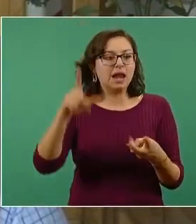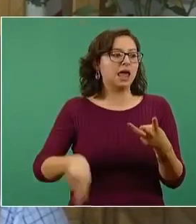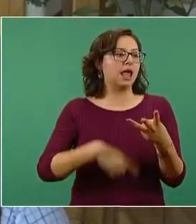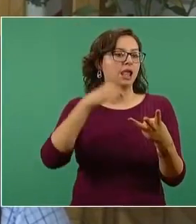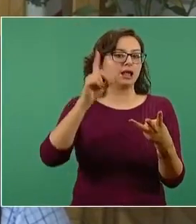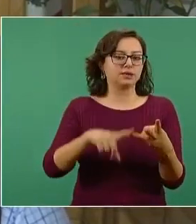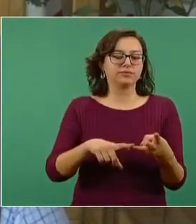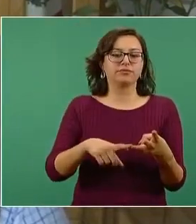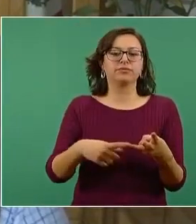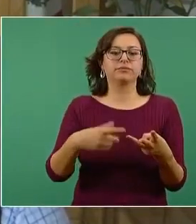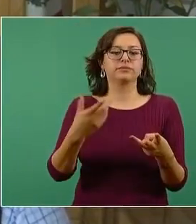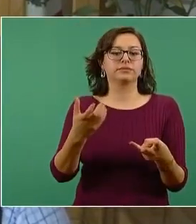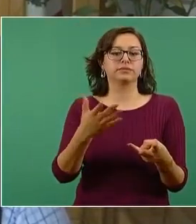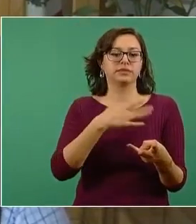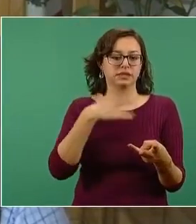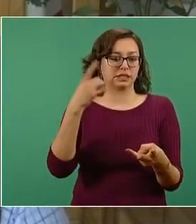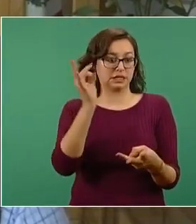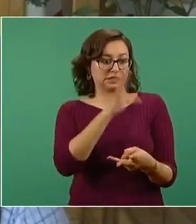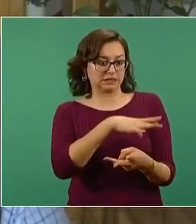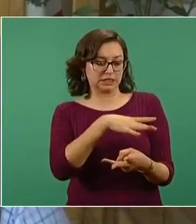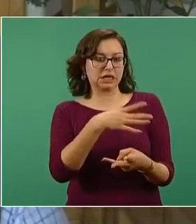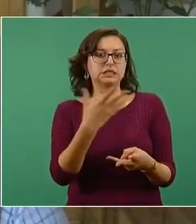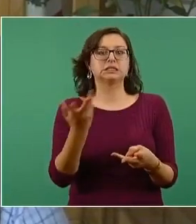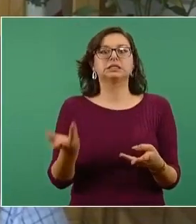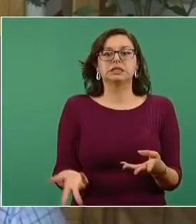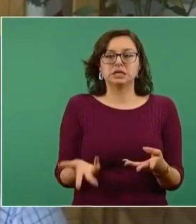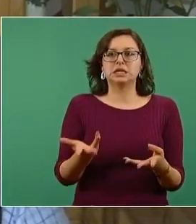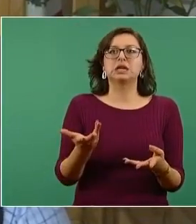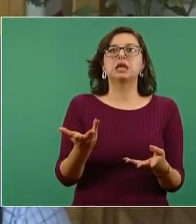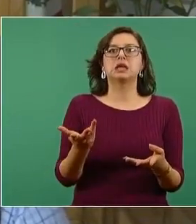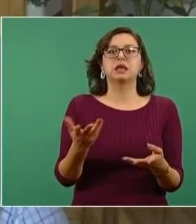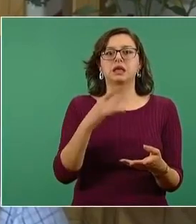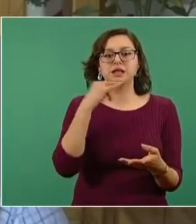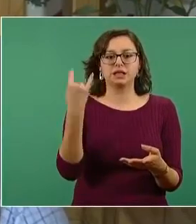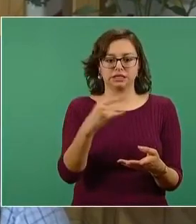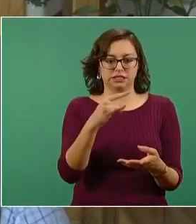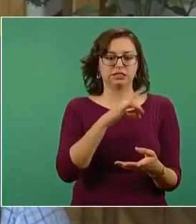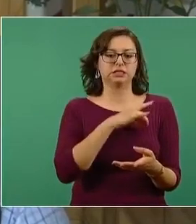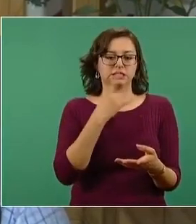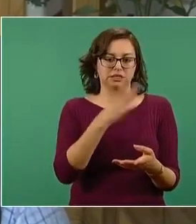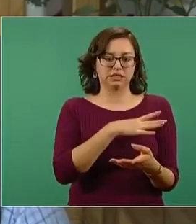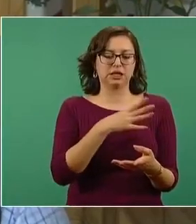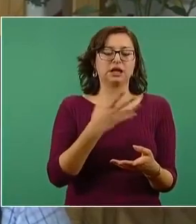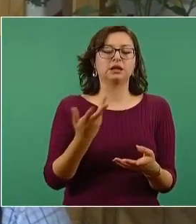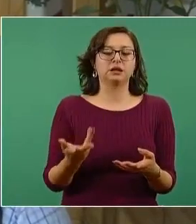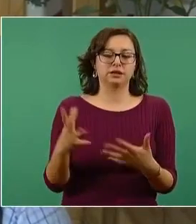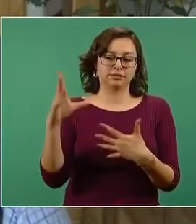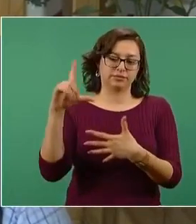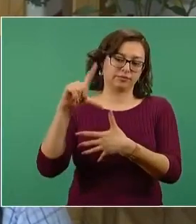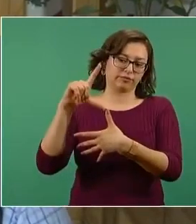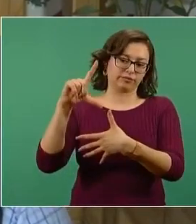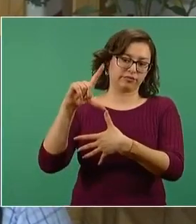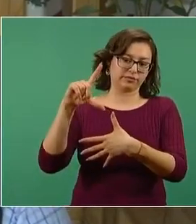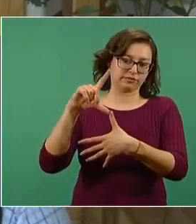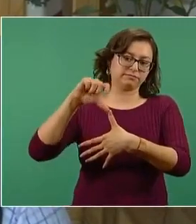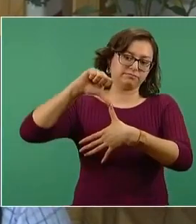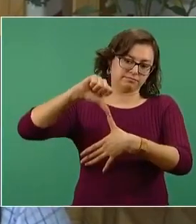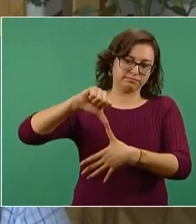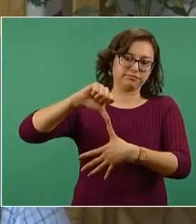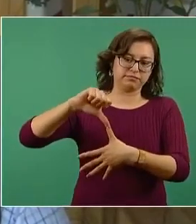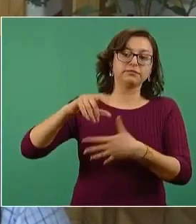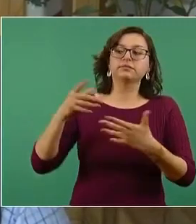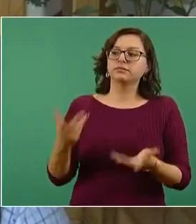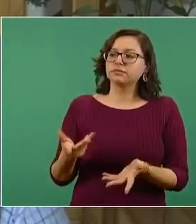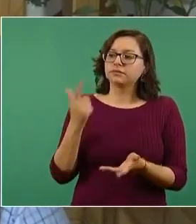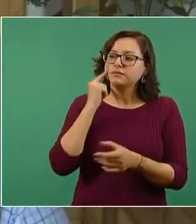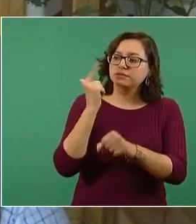también Chile en el continente americano, específicamente en Sudamérica, es que entonces ellos empiezan